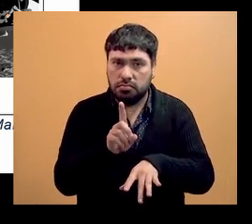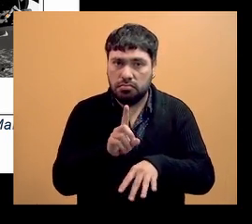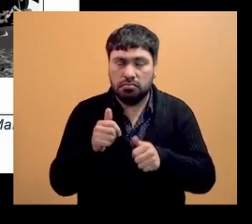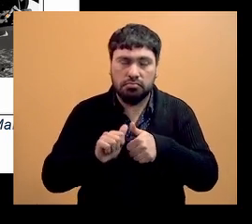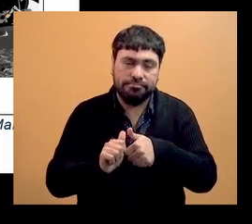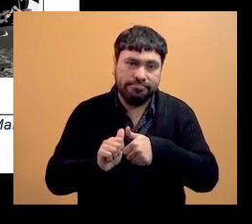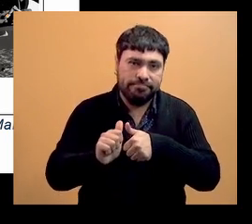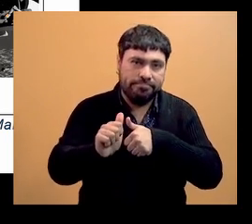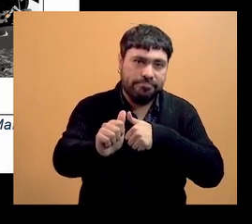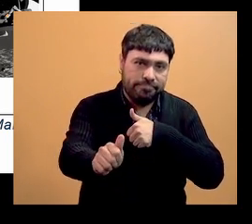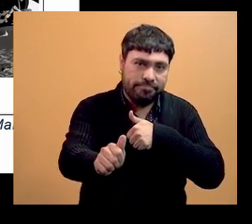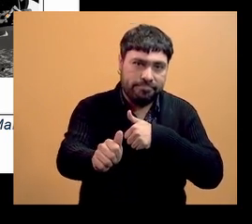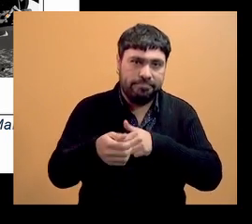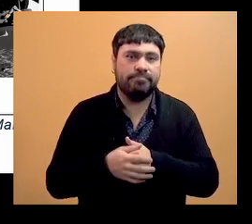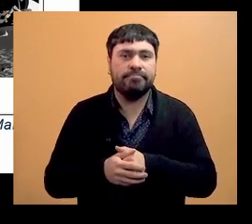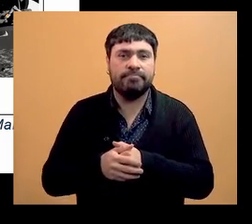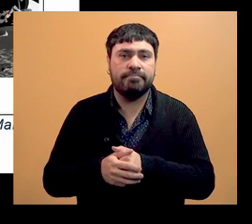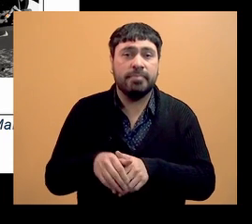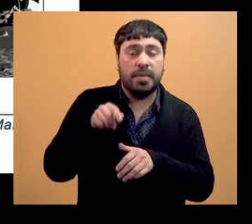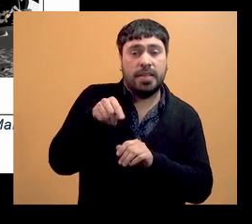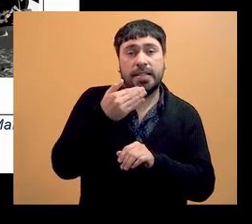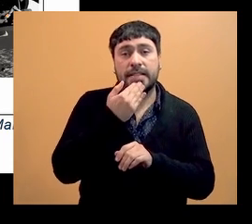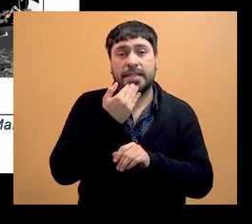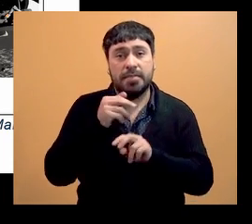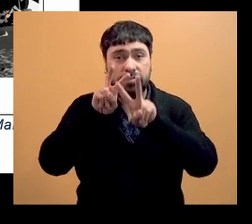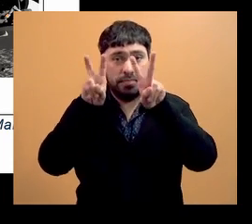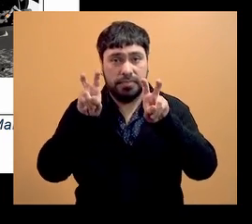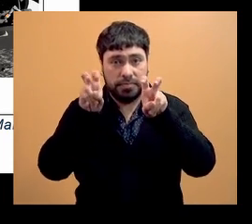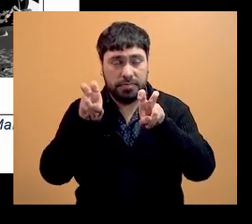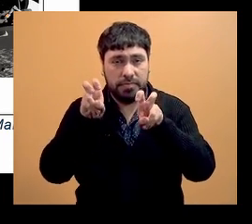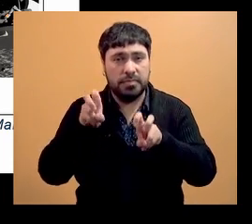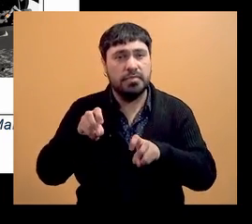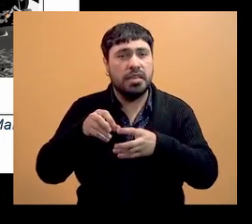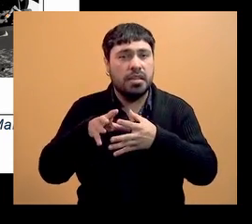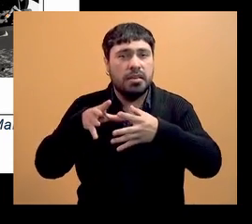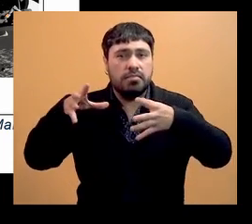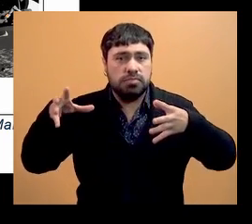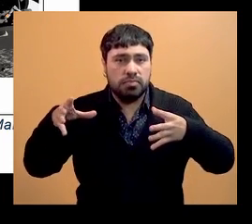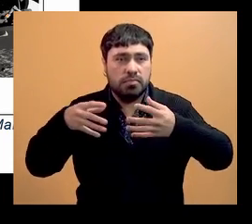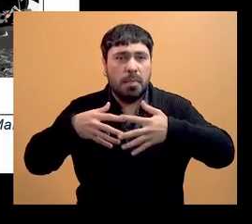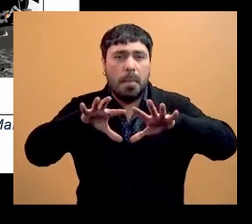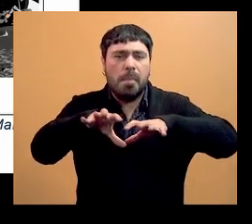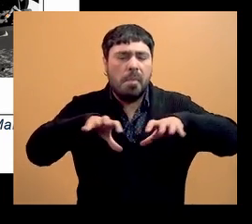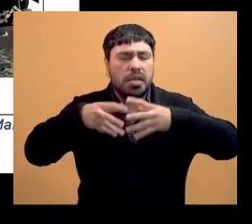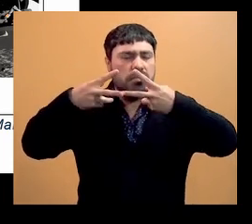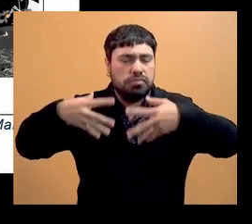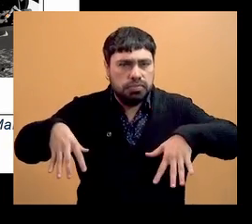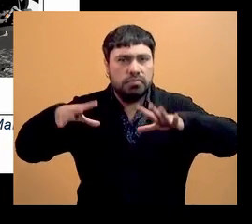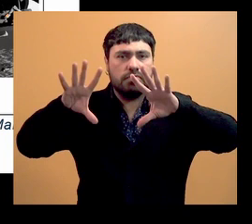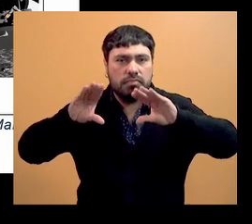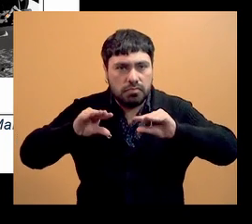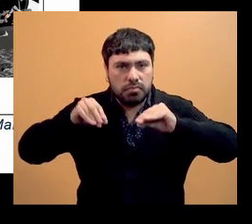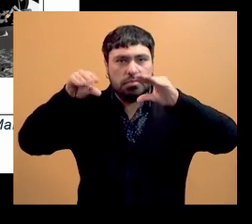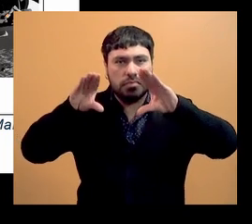de módulos inflables que reducen el tamaño y el peso de lo que se tiene que llevar y construir en el espacio. Y luego se inflan y